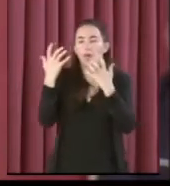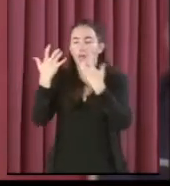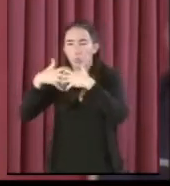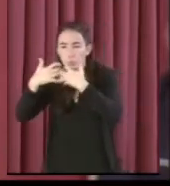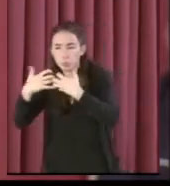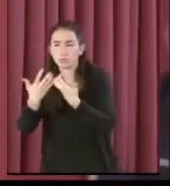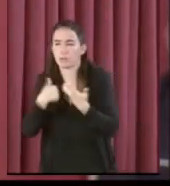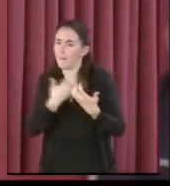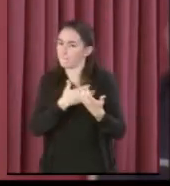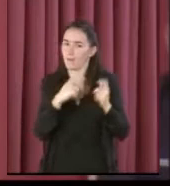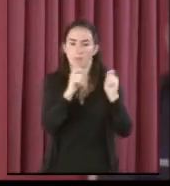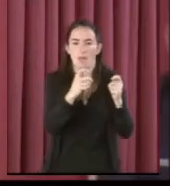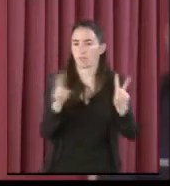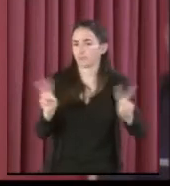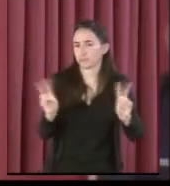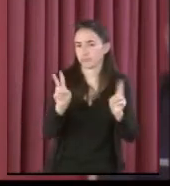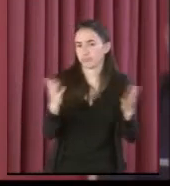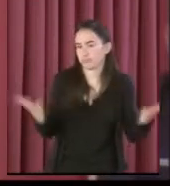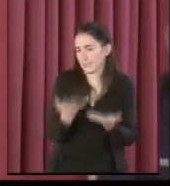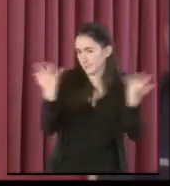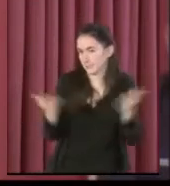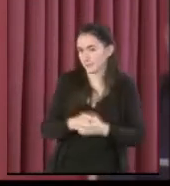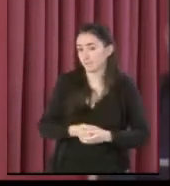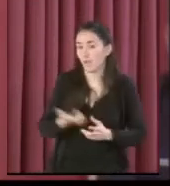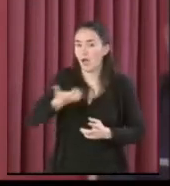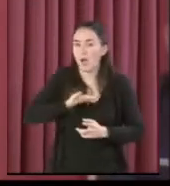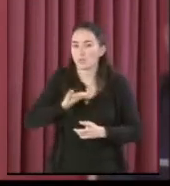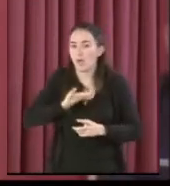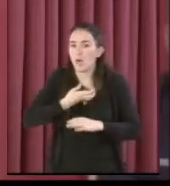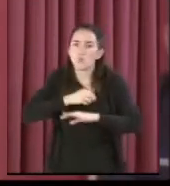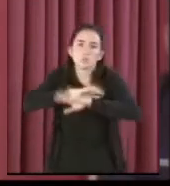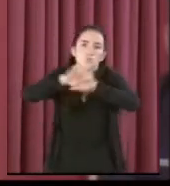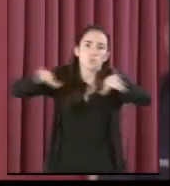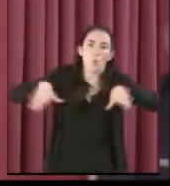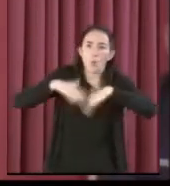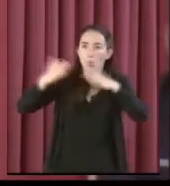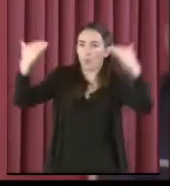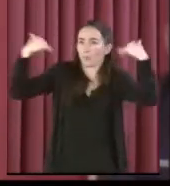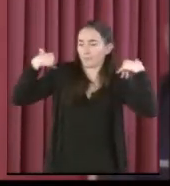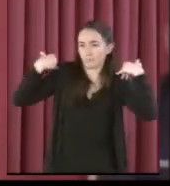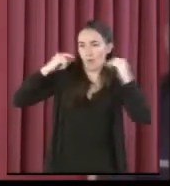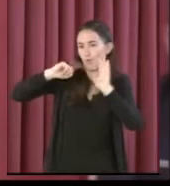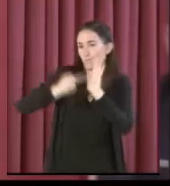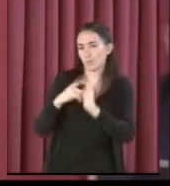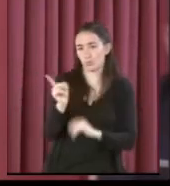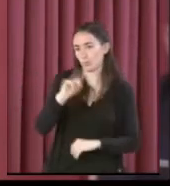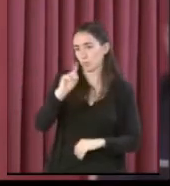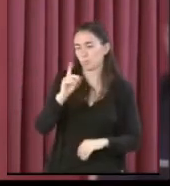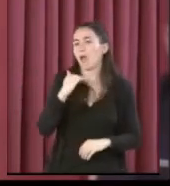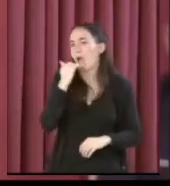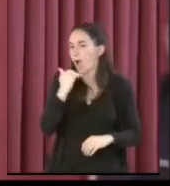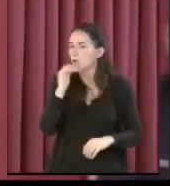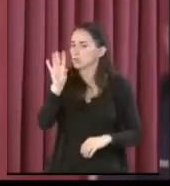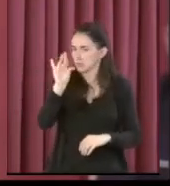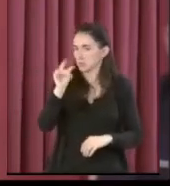vitalidad. El Ayuntamiento, naturalmente, no puede alcanzar estos objetivos por sí mismo, pero lo que sí puede y debe hacer